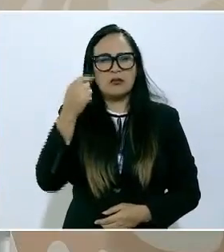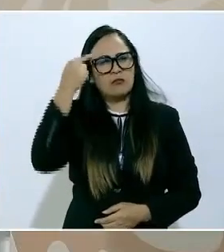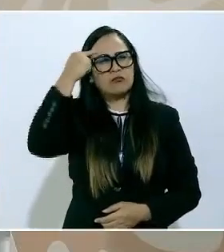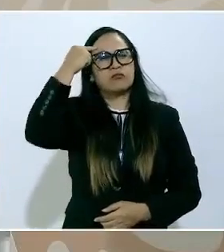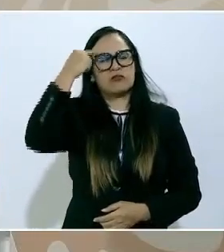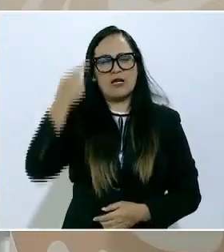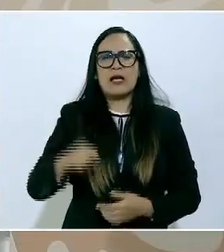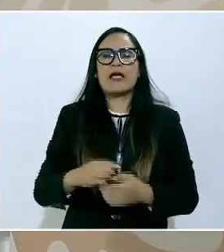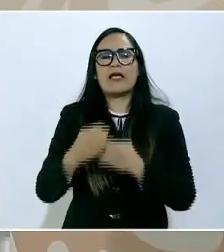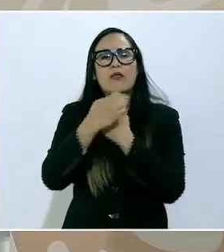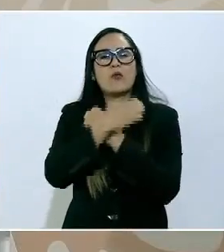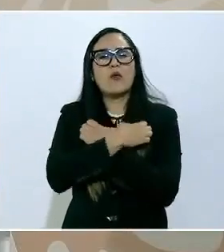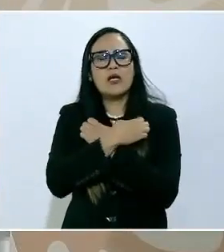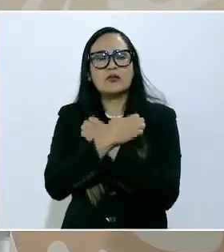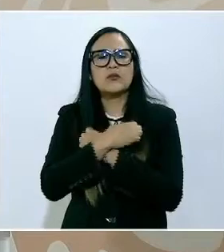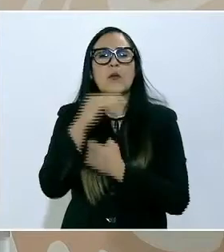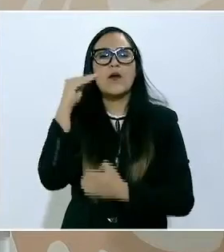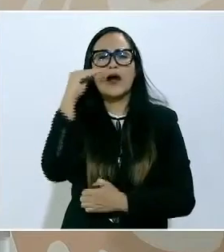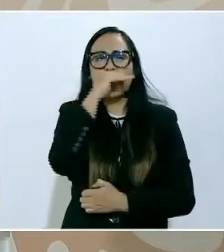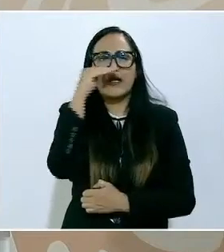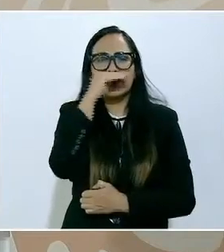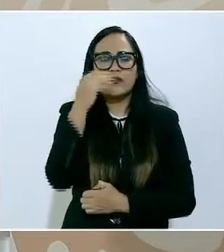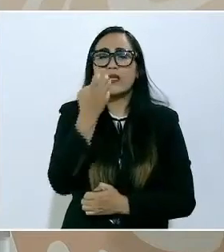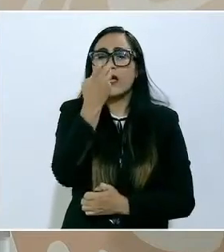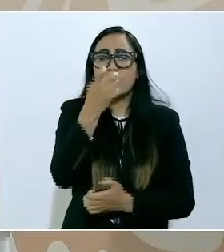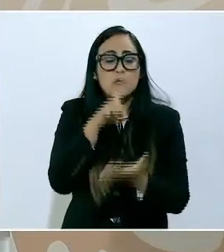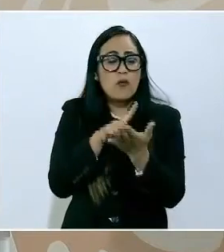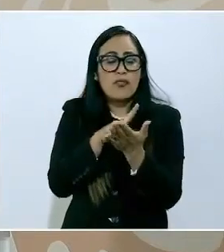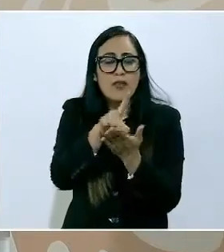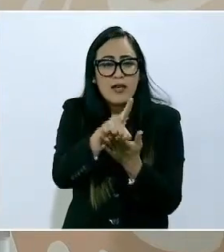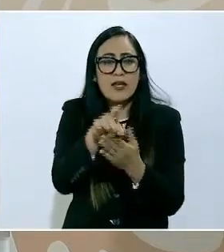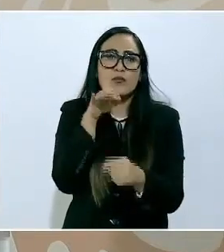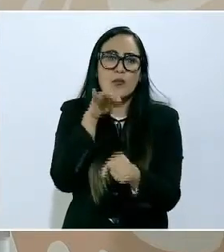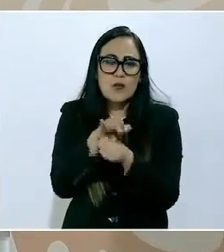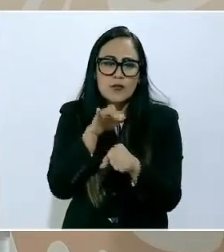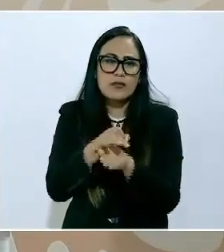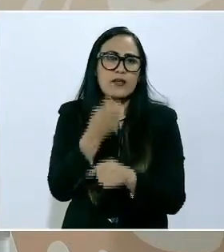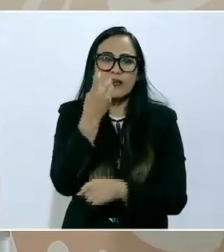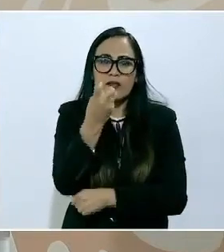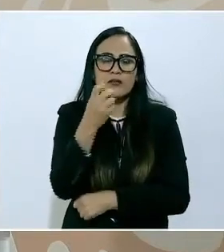la educación gratuita, a la gratuidad.